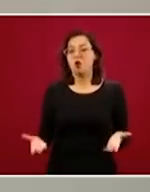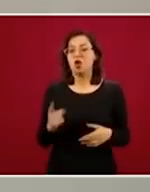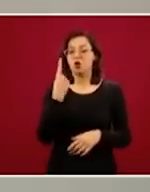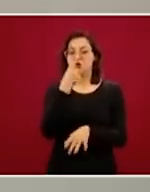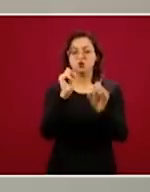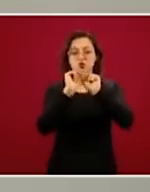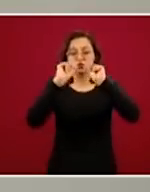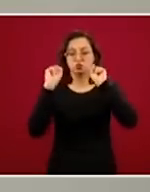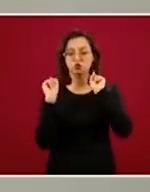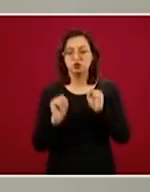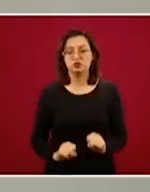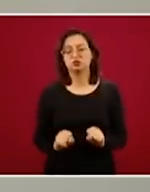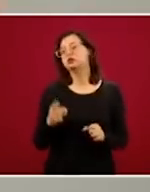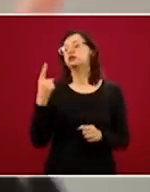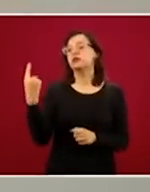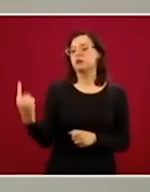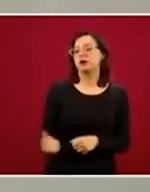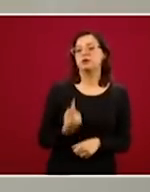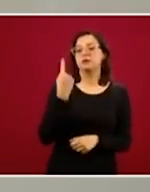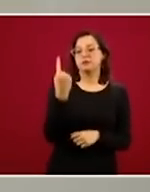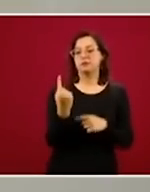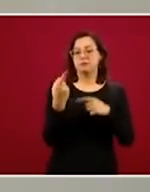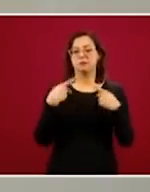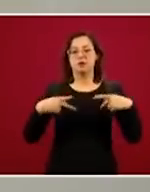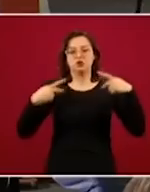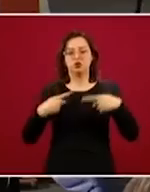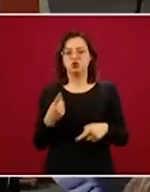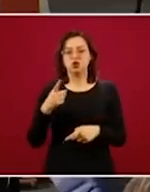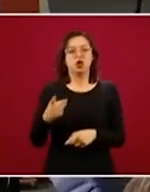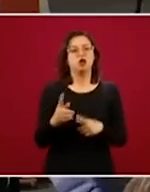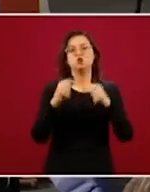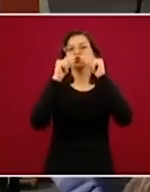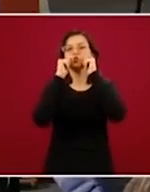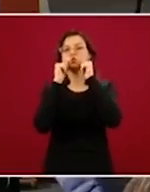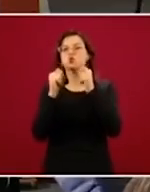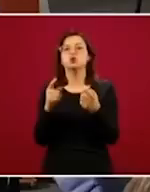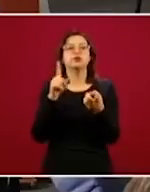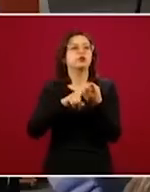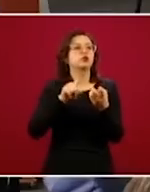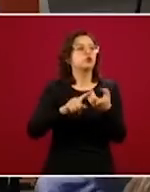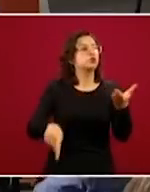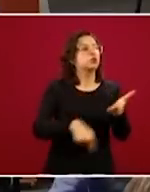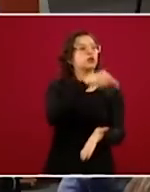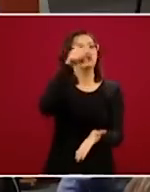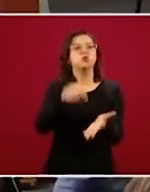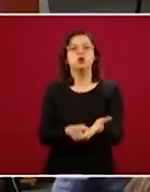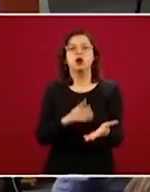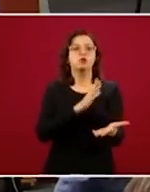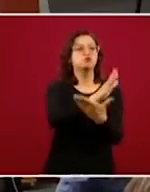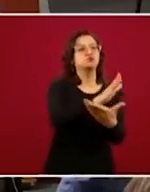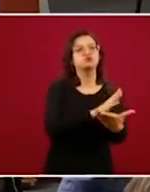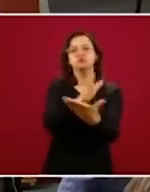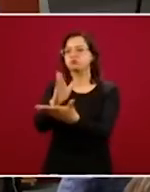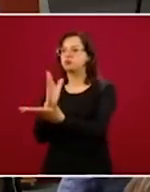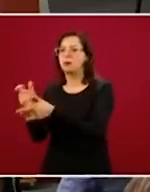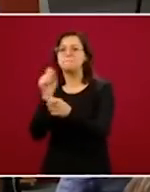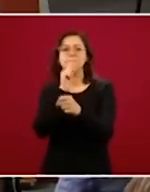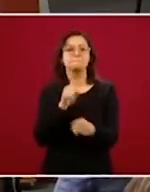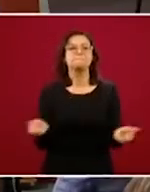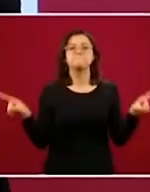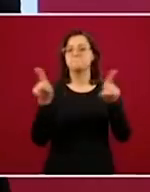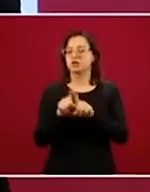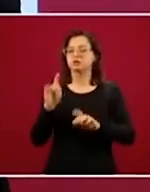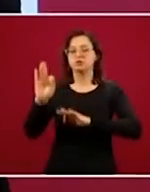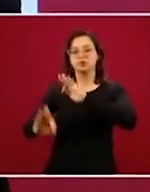modo que independientemente de la derechohabiencia las personas tengan esta continuidad de tratamiento dejó bien claro esto no ocurre